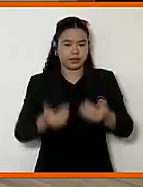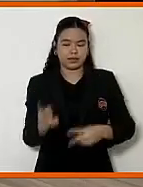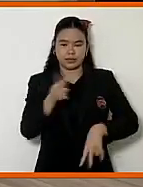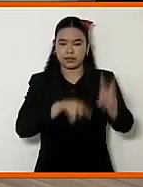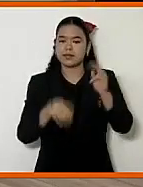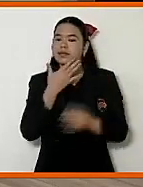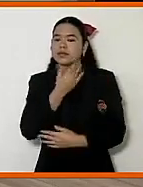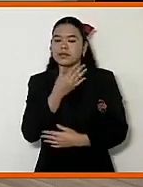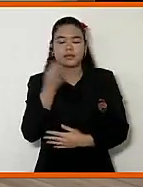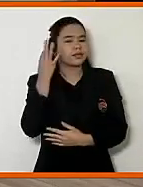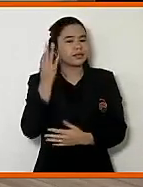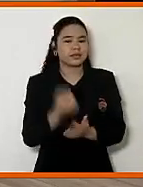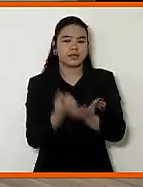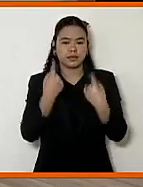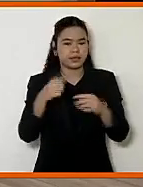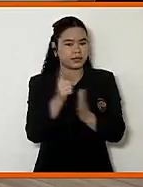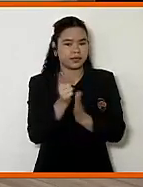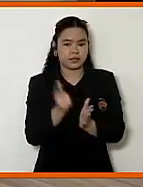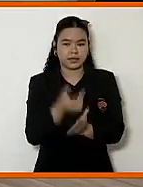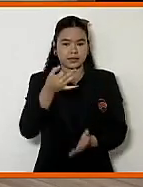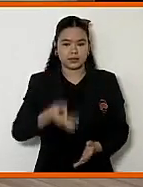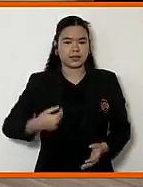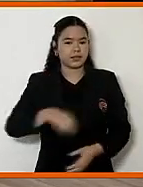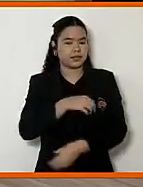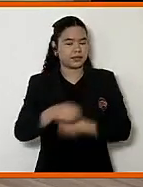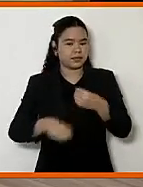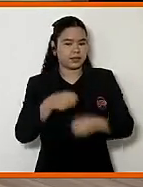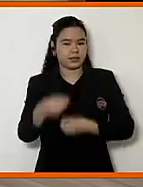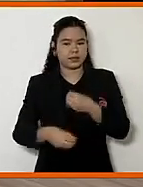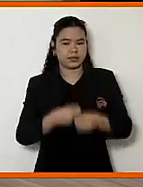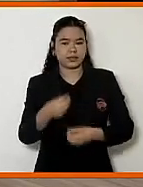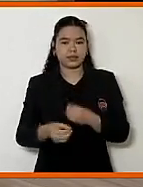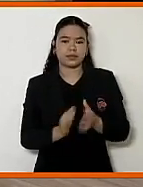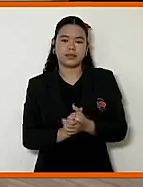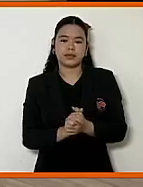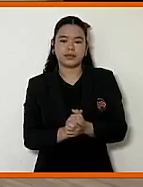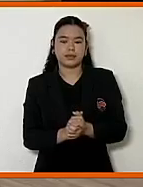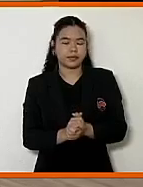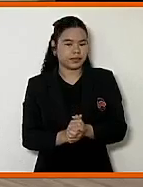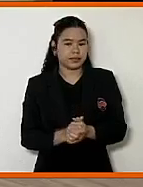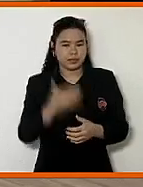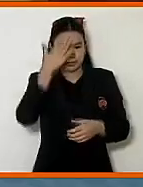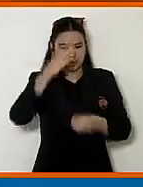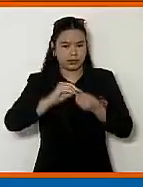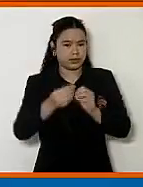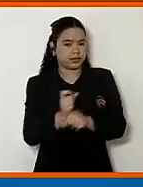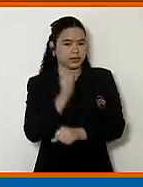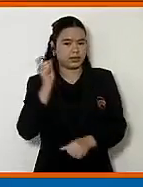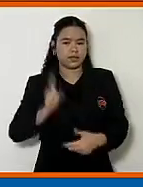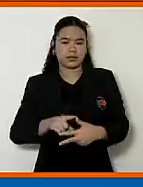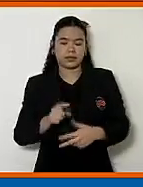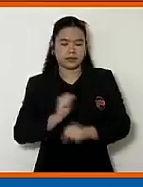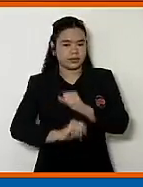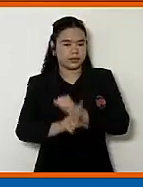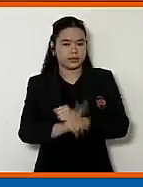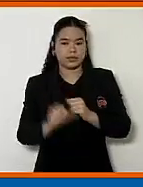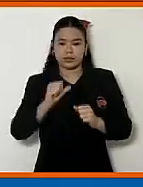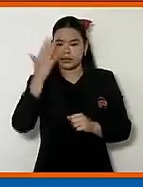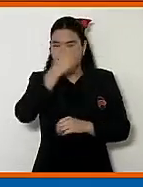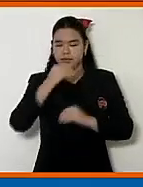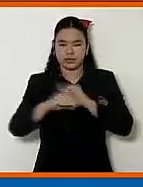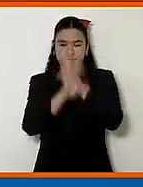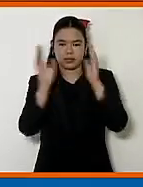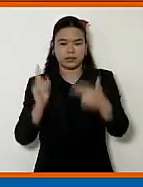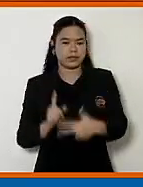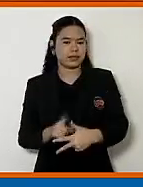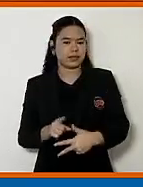nuestros observadores quienes están para dar transparencia a cada uno de nuestros sorteos su primer número ganador para Pega 3 en esta linda mañana